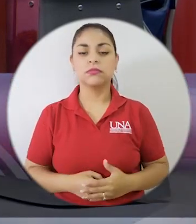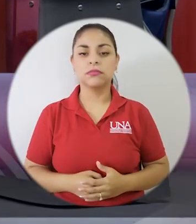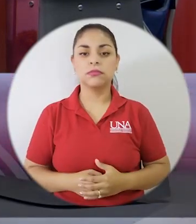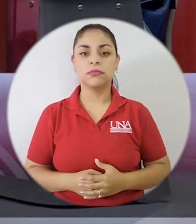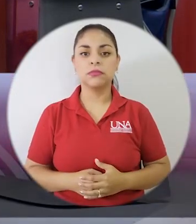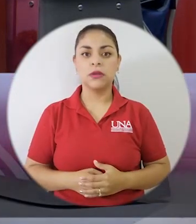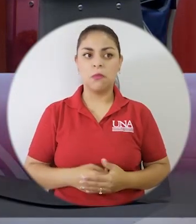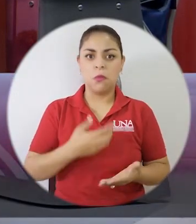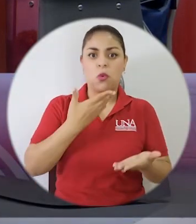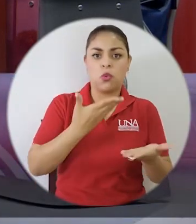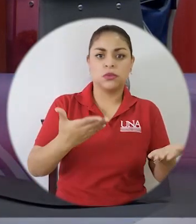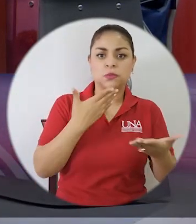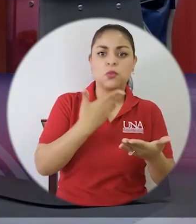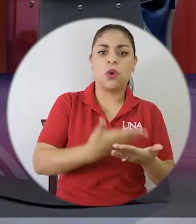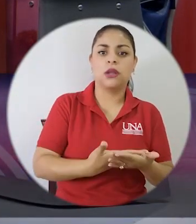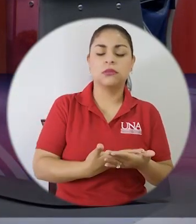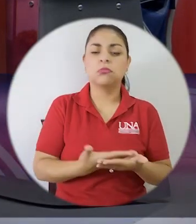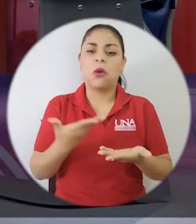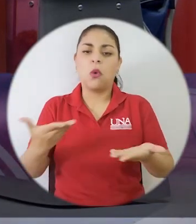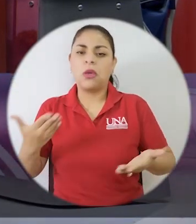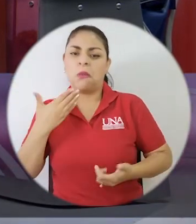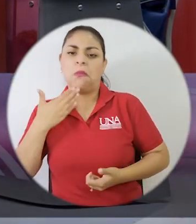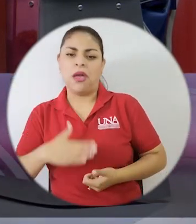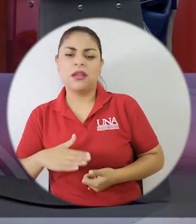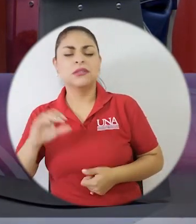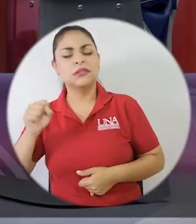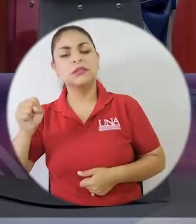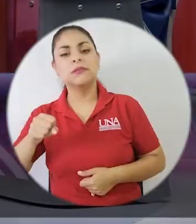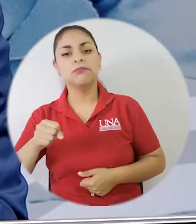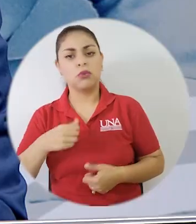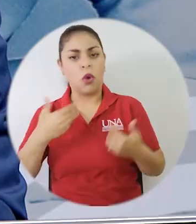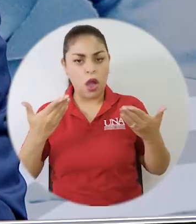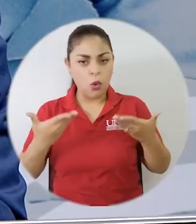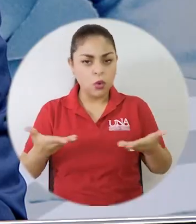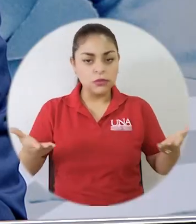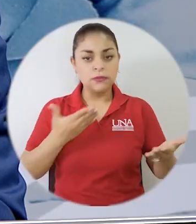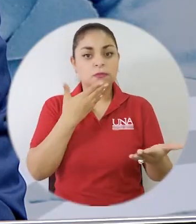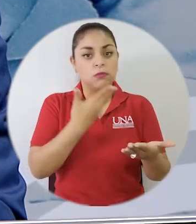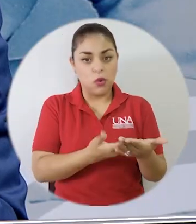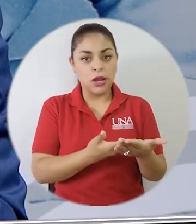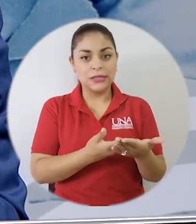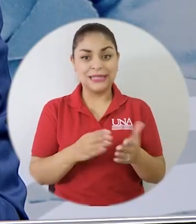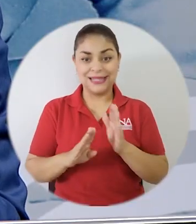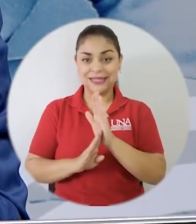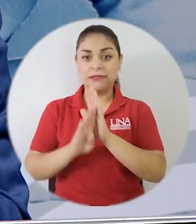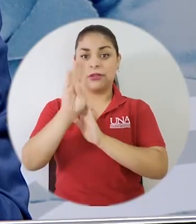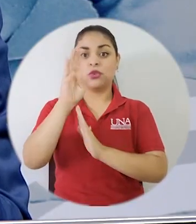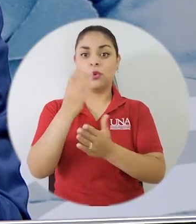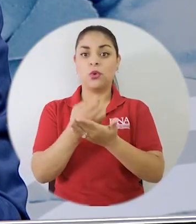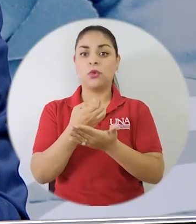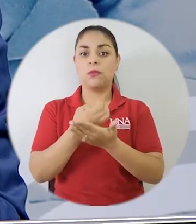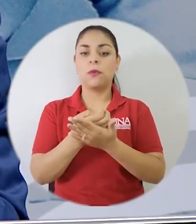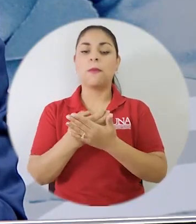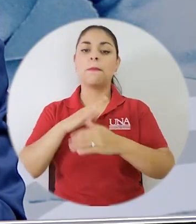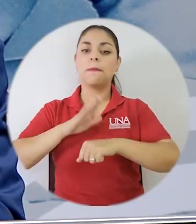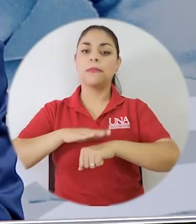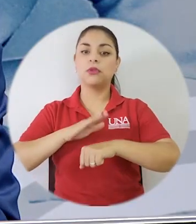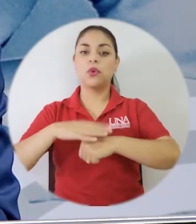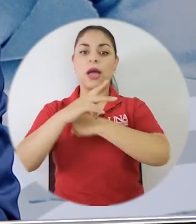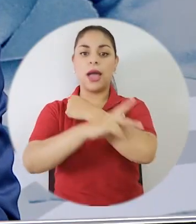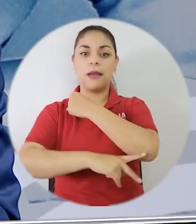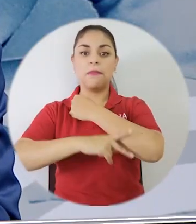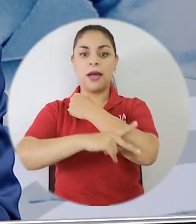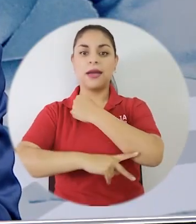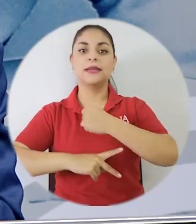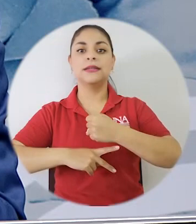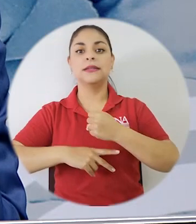algunas sombras, pero tenemos que reconocer luces en ese modelo de crecimiento económico que le permitió al país sortear la